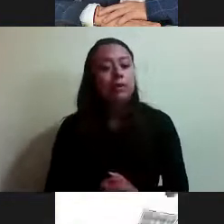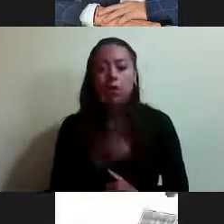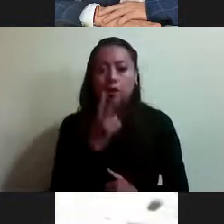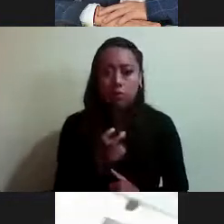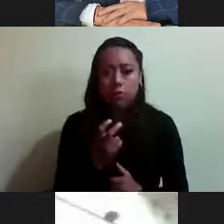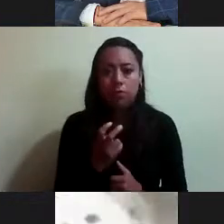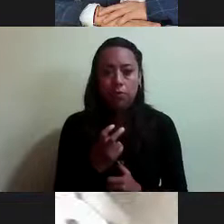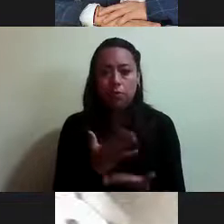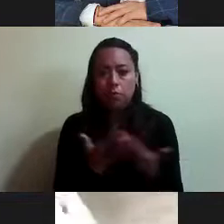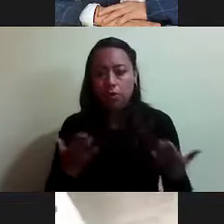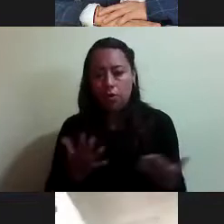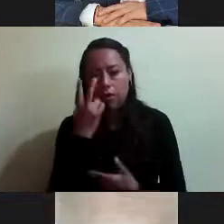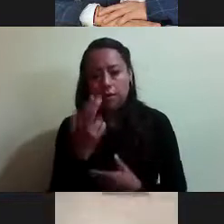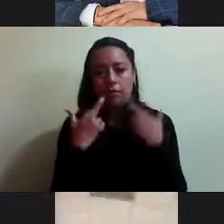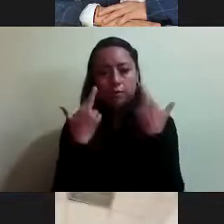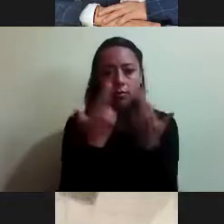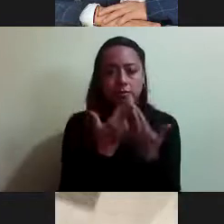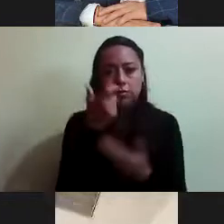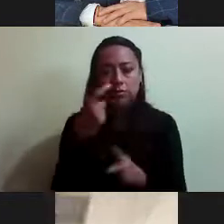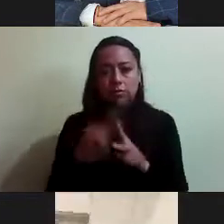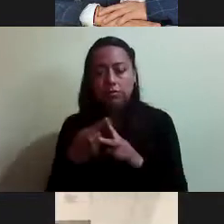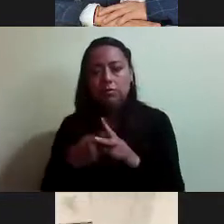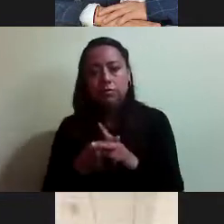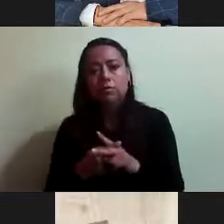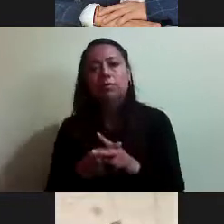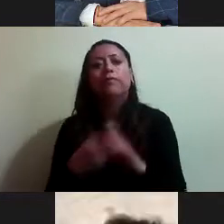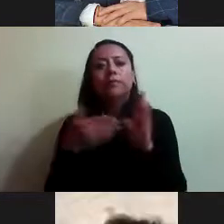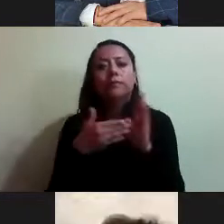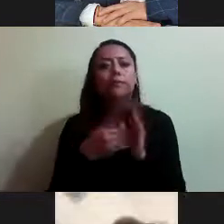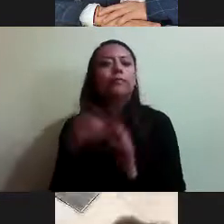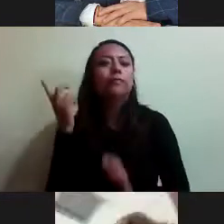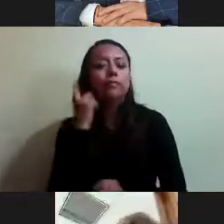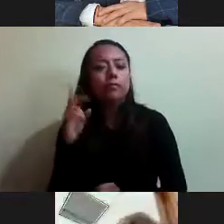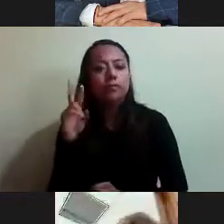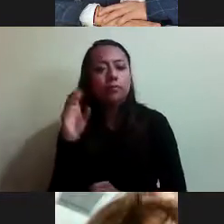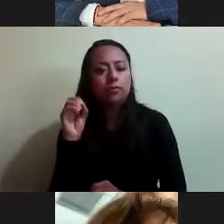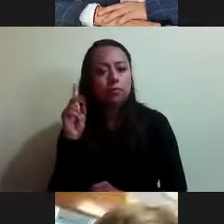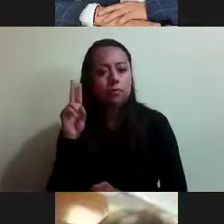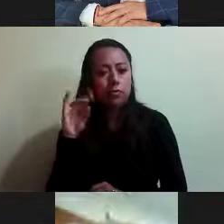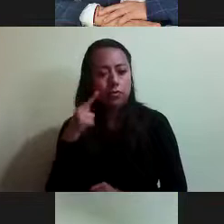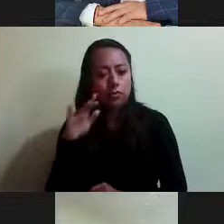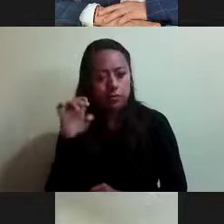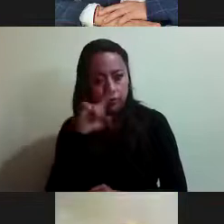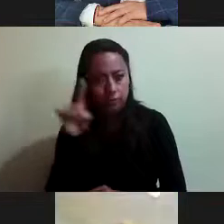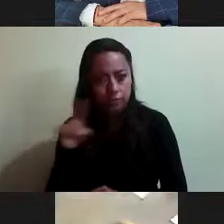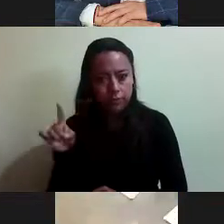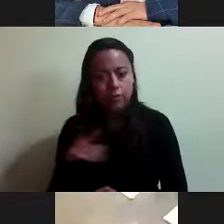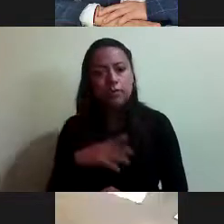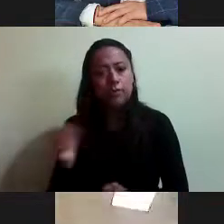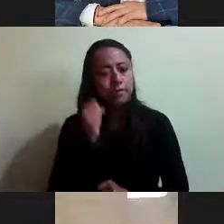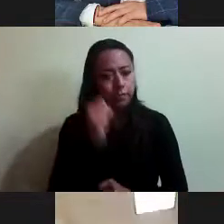por supuesto, el diputado Rodríguez establece muy claramente un pronunciamiento político importante de que se preverá que este año no haya esas